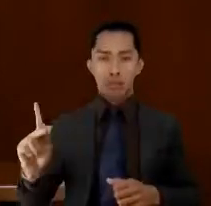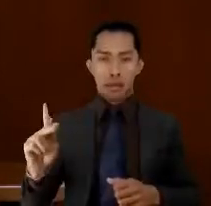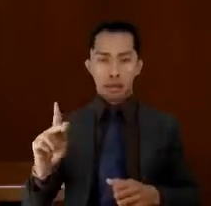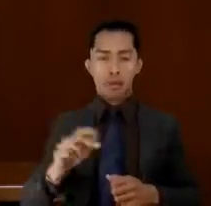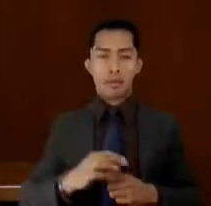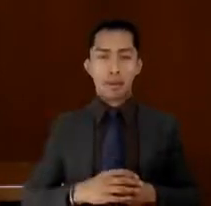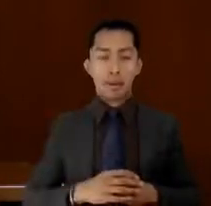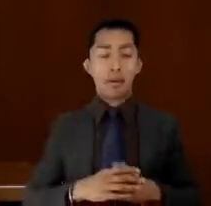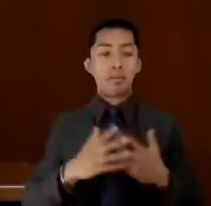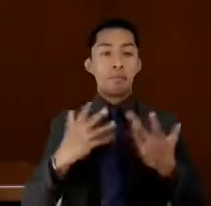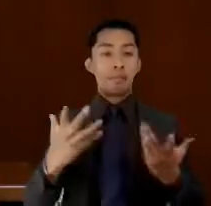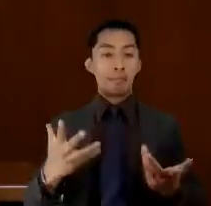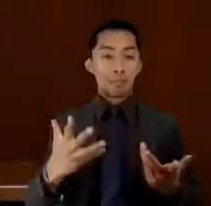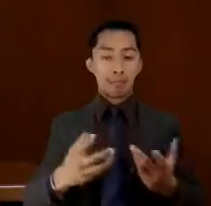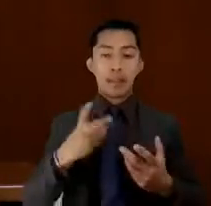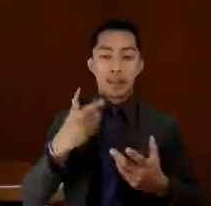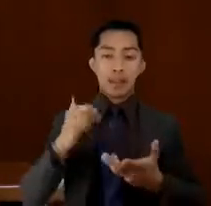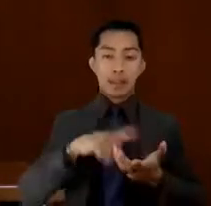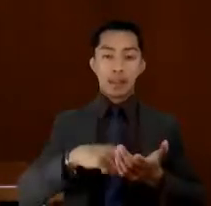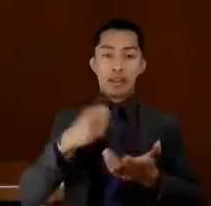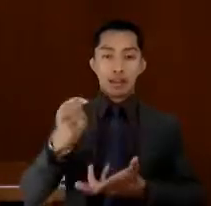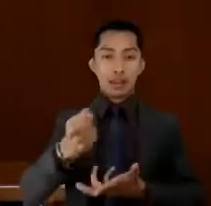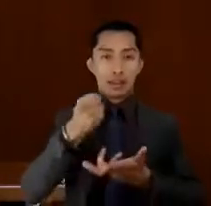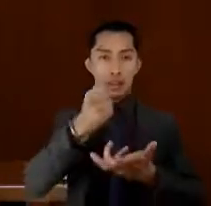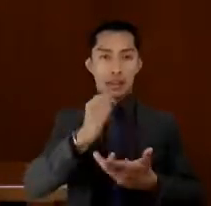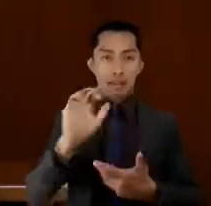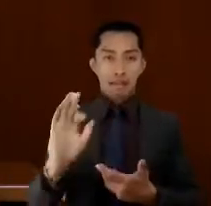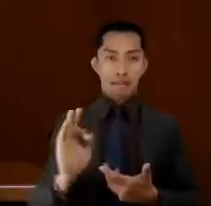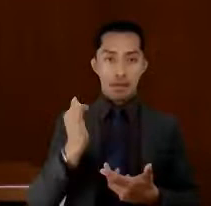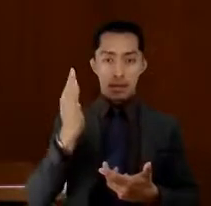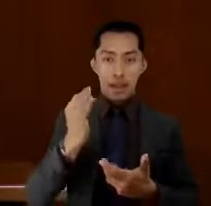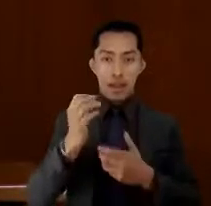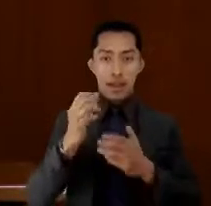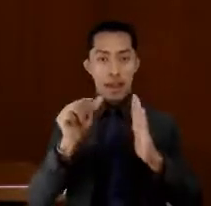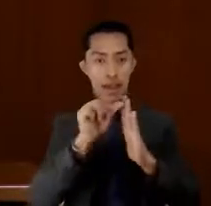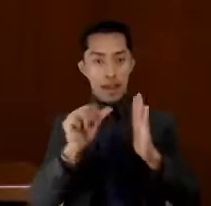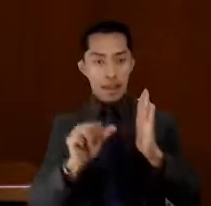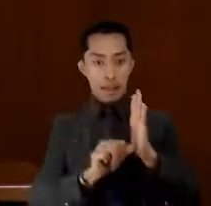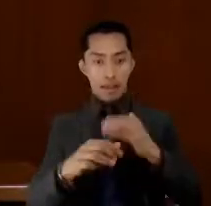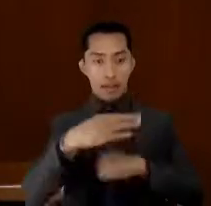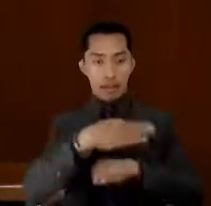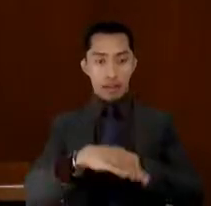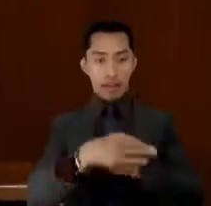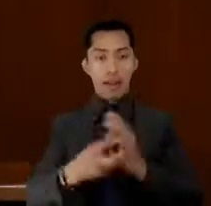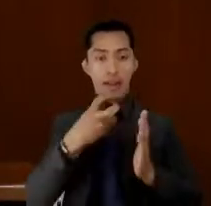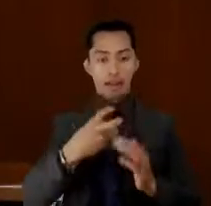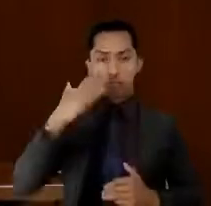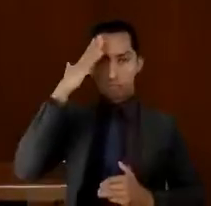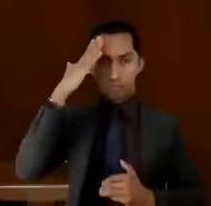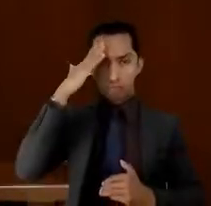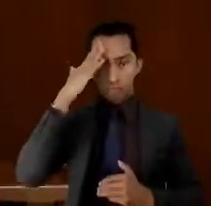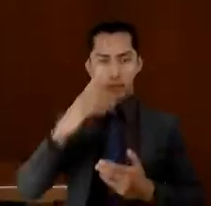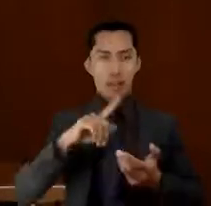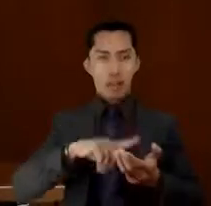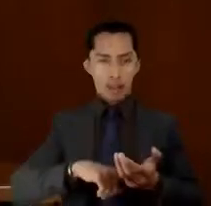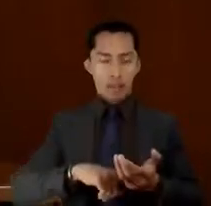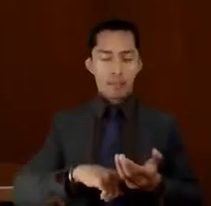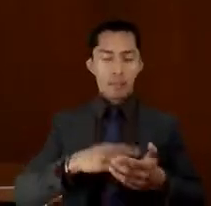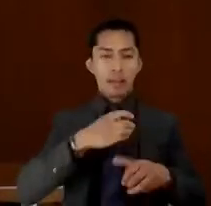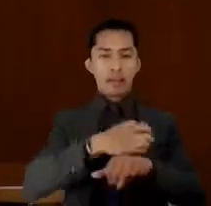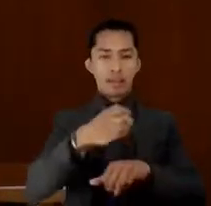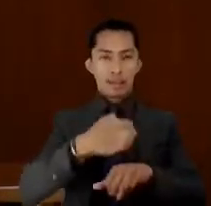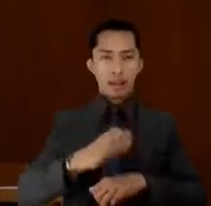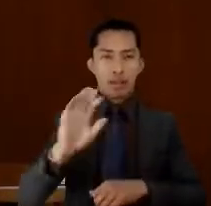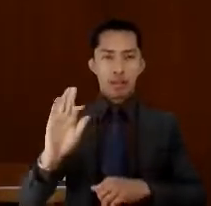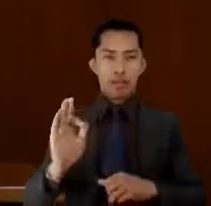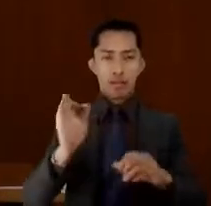En adición a los recursos federales establecidos en el presente artículo transitorio, los titulares de los poderes ejecutivos de las entidades